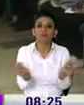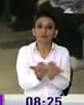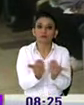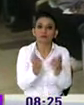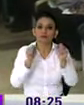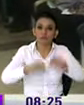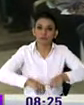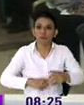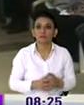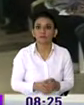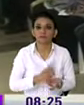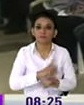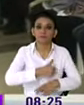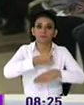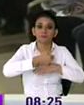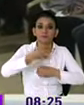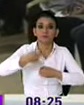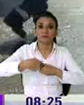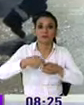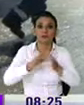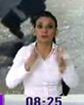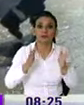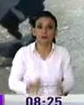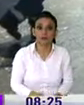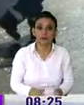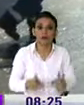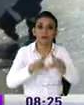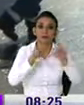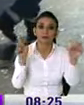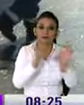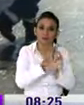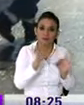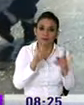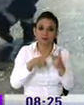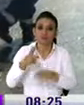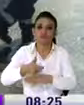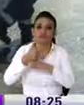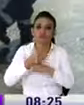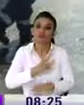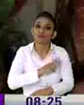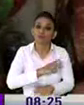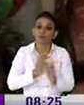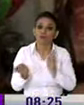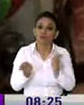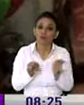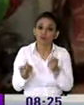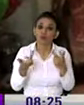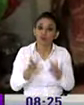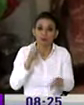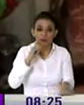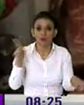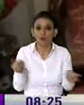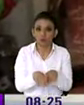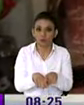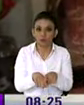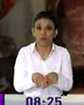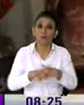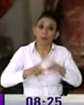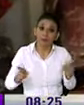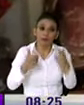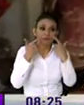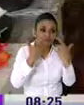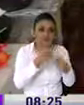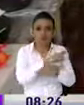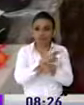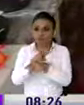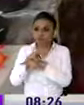desechos. Agentes de Participación Ciudadana de Maceo, junto a la Agencia Metropolitana de Control, van a realizar inspecciones en el